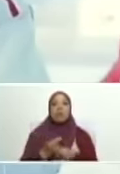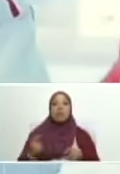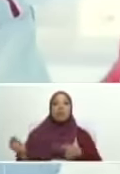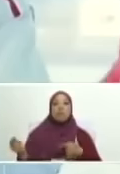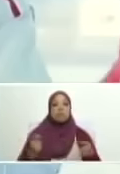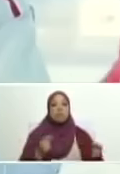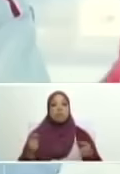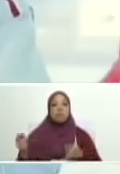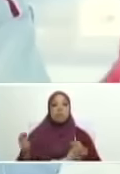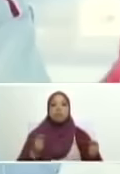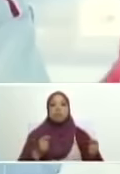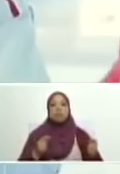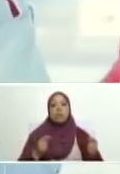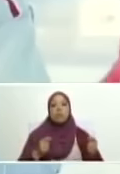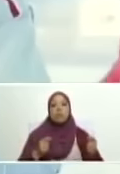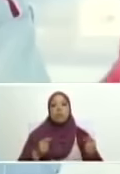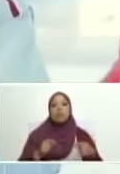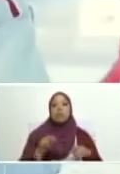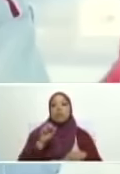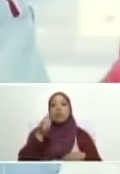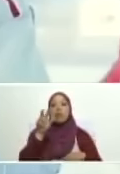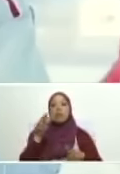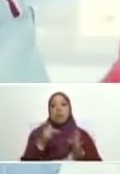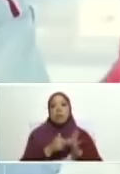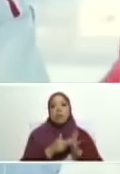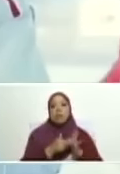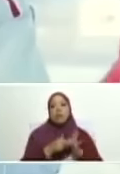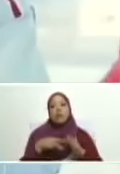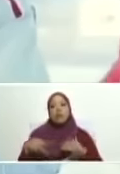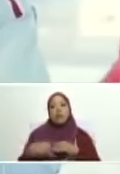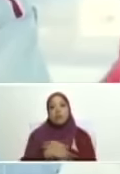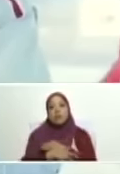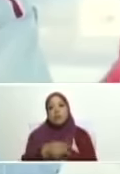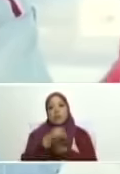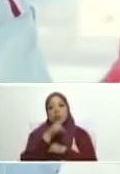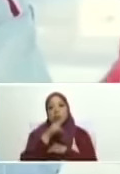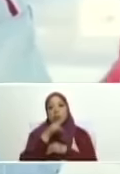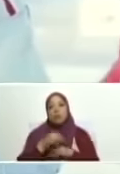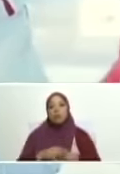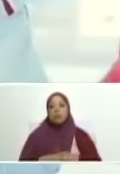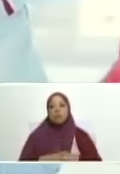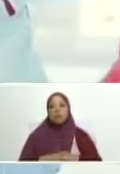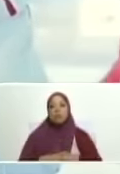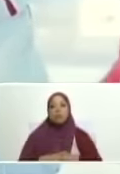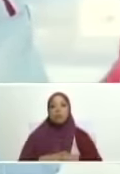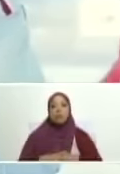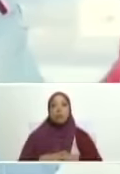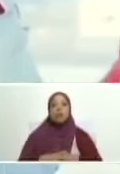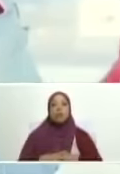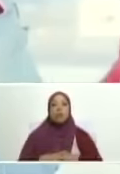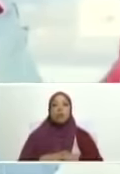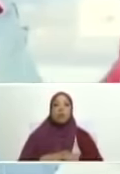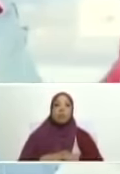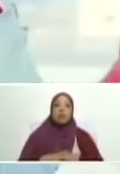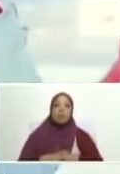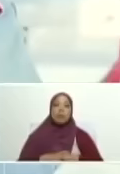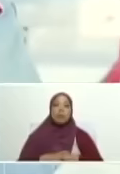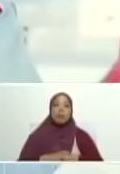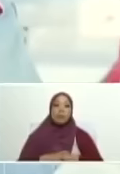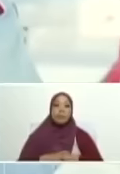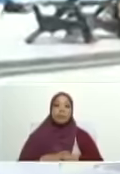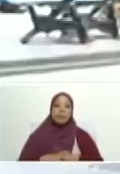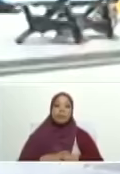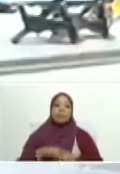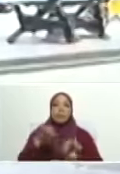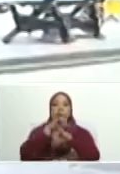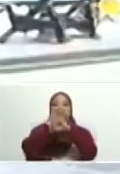¿Ah? 13.000 metros cuadrados de adoquines construidos por la empresa estatal Adoquín La Guaira.